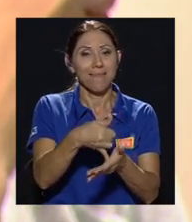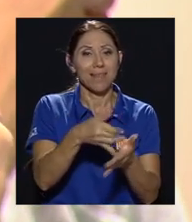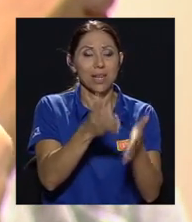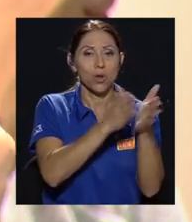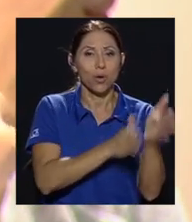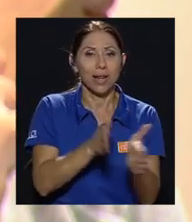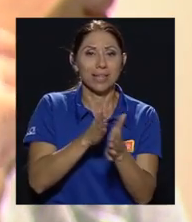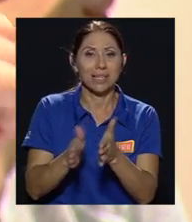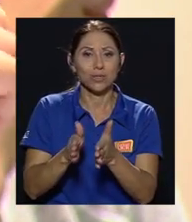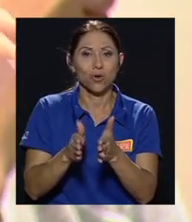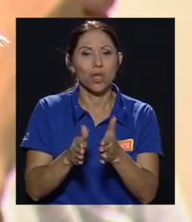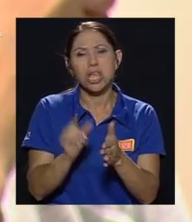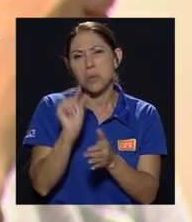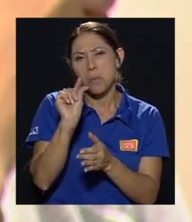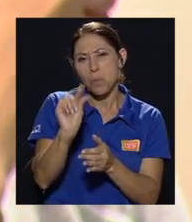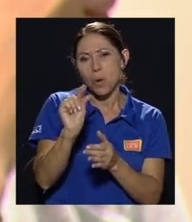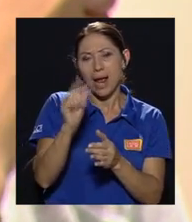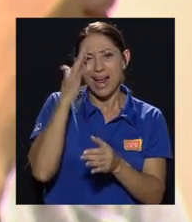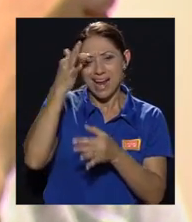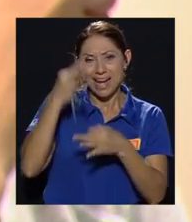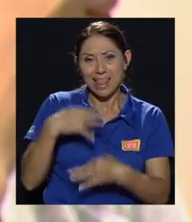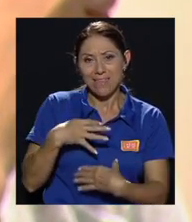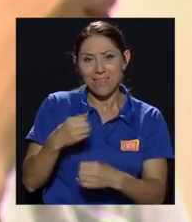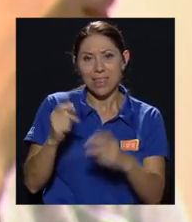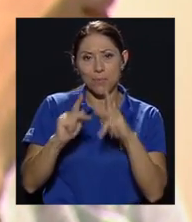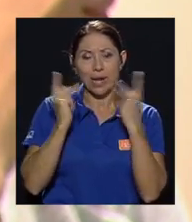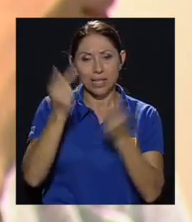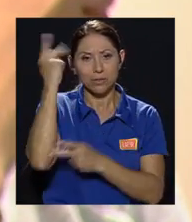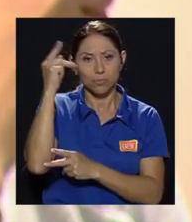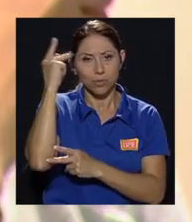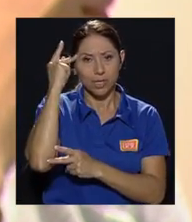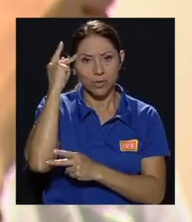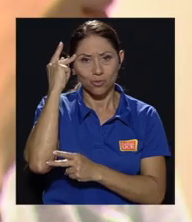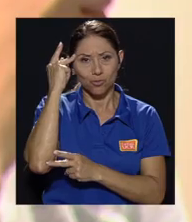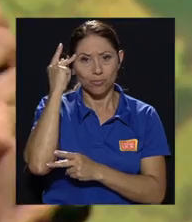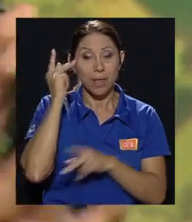baja credibilidad en los partidos políticos, lo cual provocó